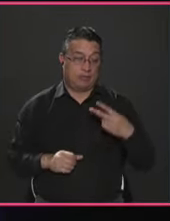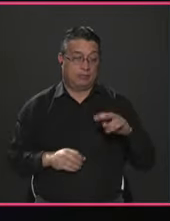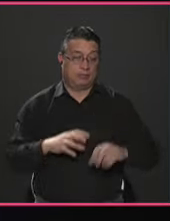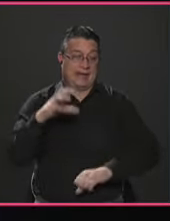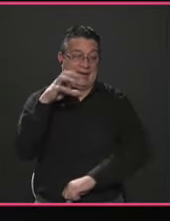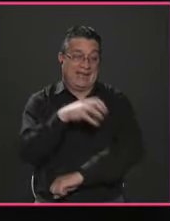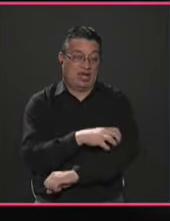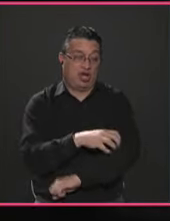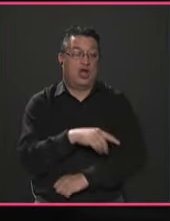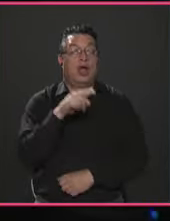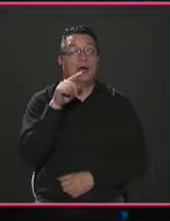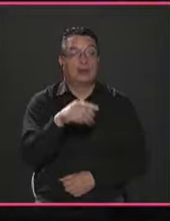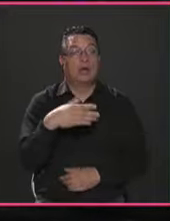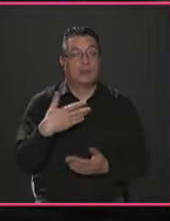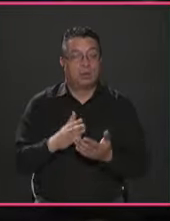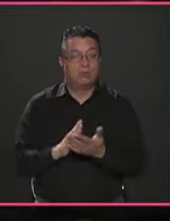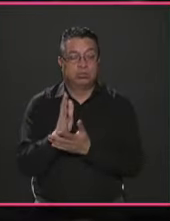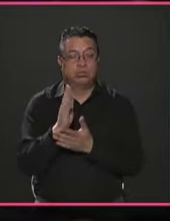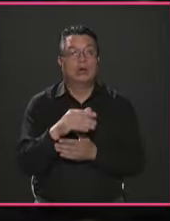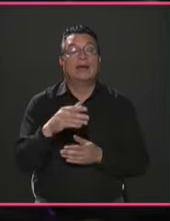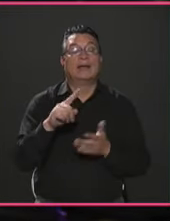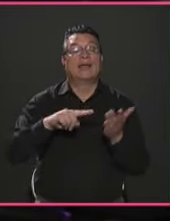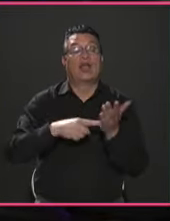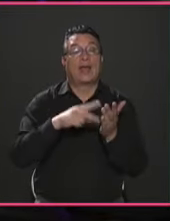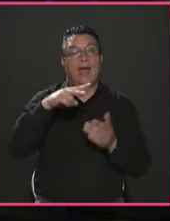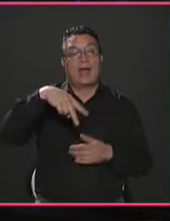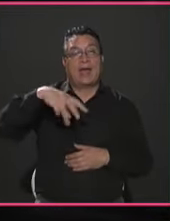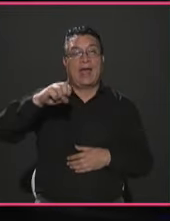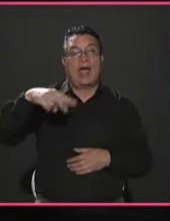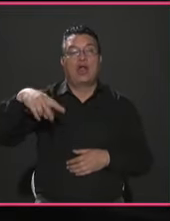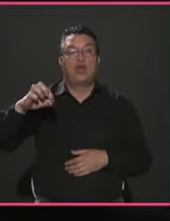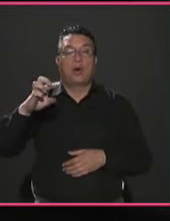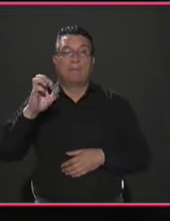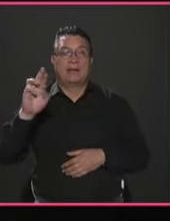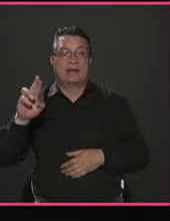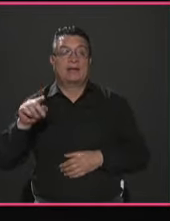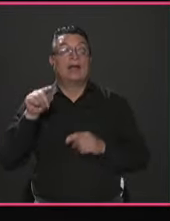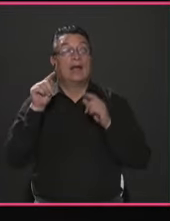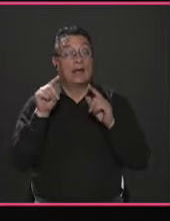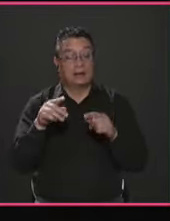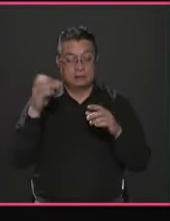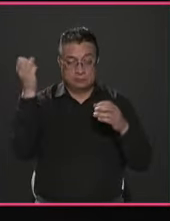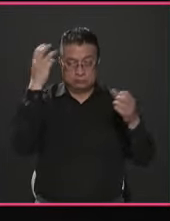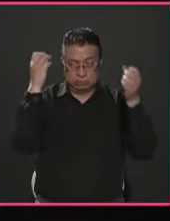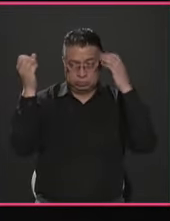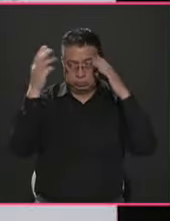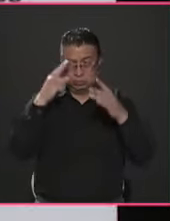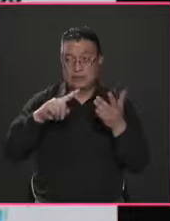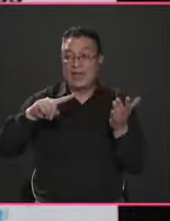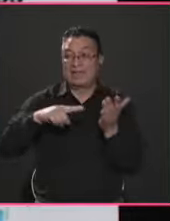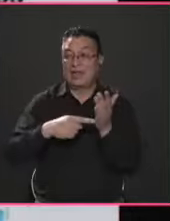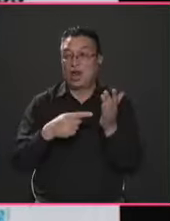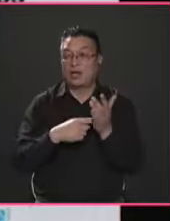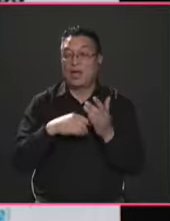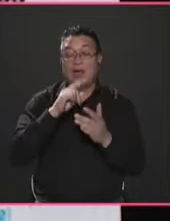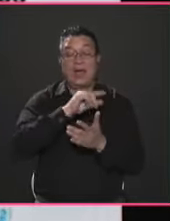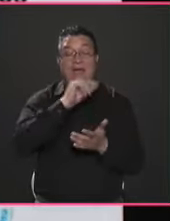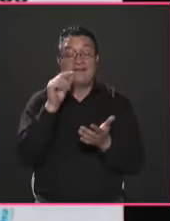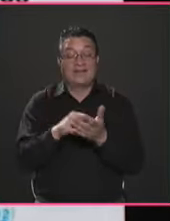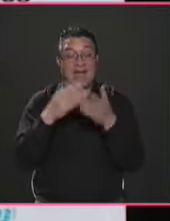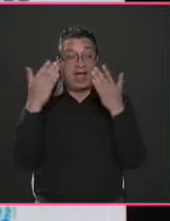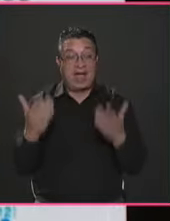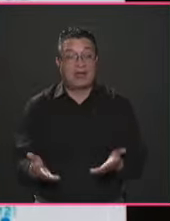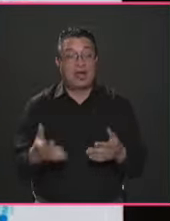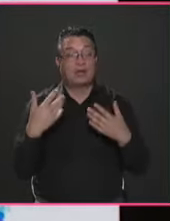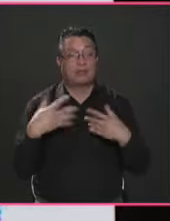instalando y poniendo a punto la tecnología nanopor ya logramos aprender a utilizar esta tecnología y a la fecha hemos